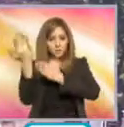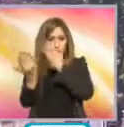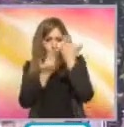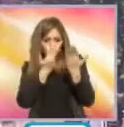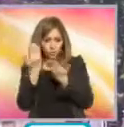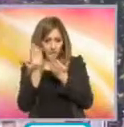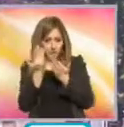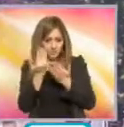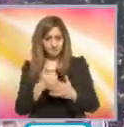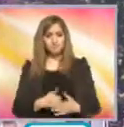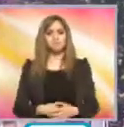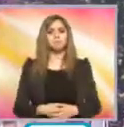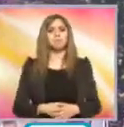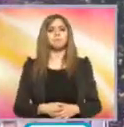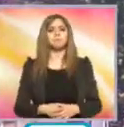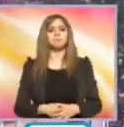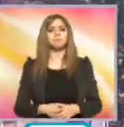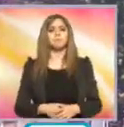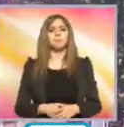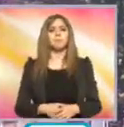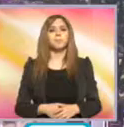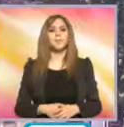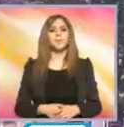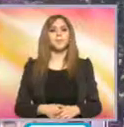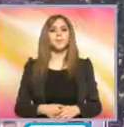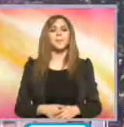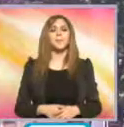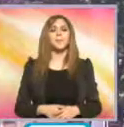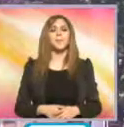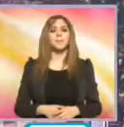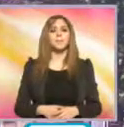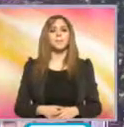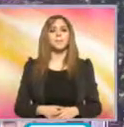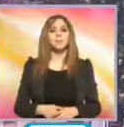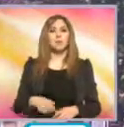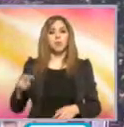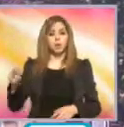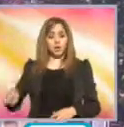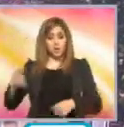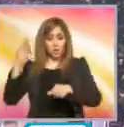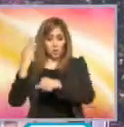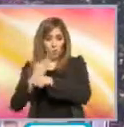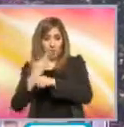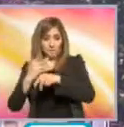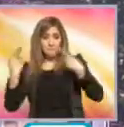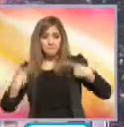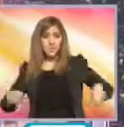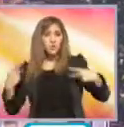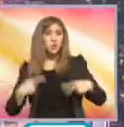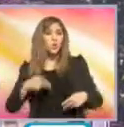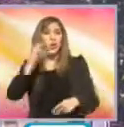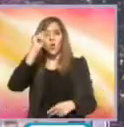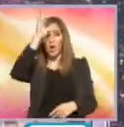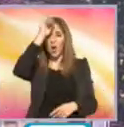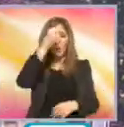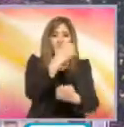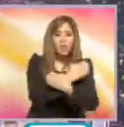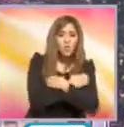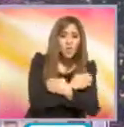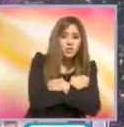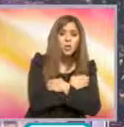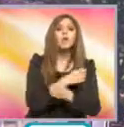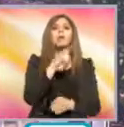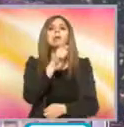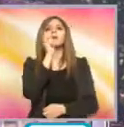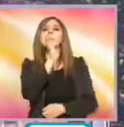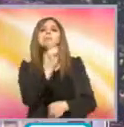que esa aparente rebeldía no se pelea con los otros sistemas, está simplemente dando posibilidades,